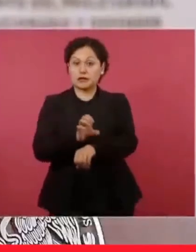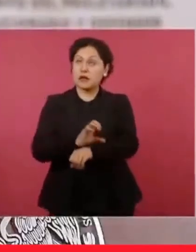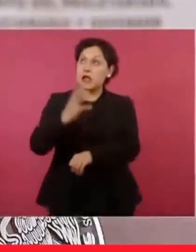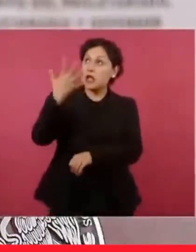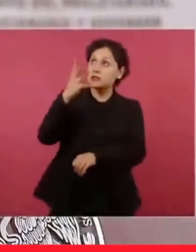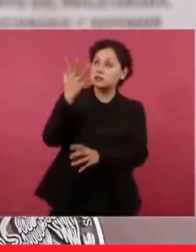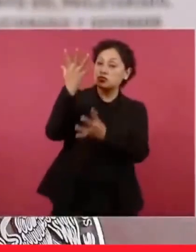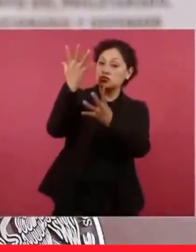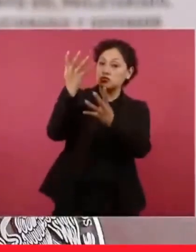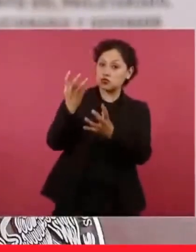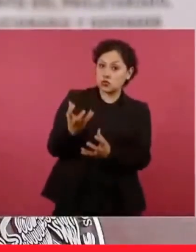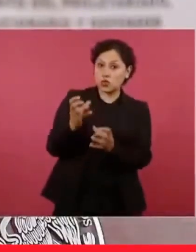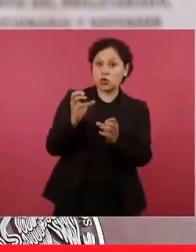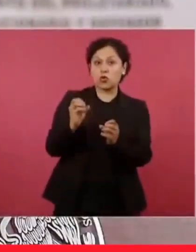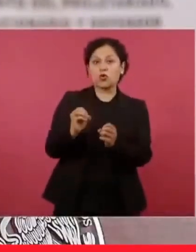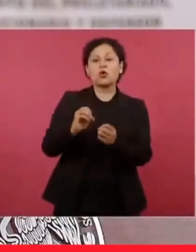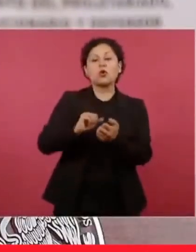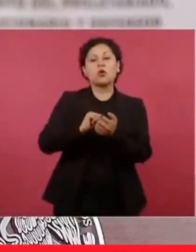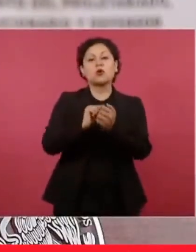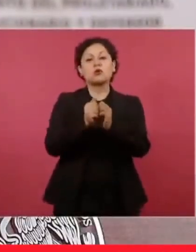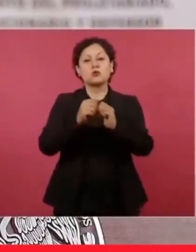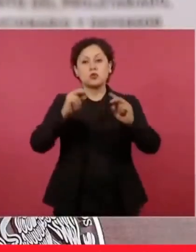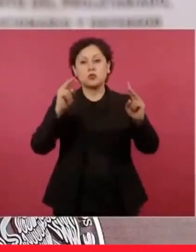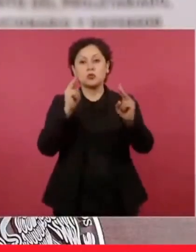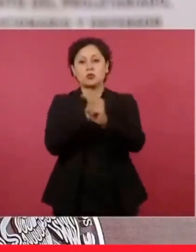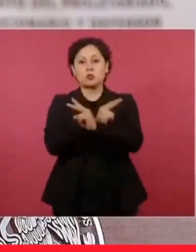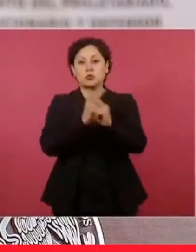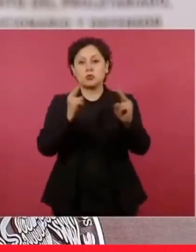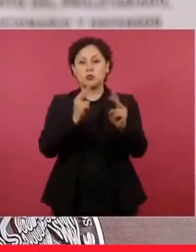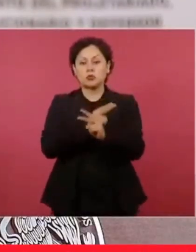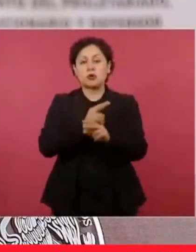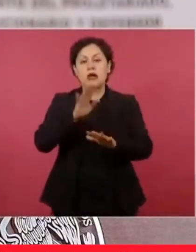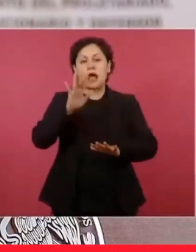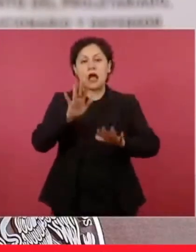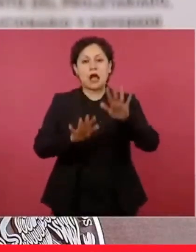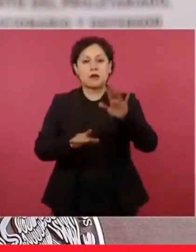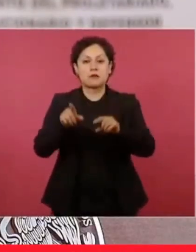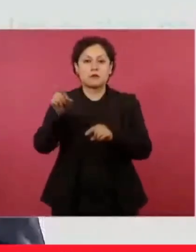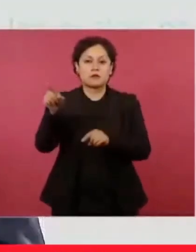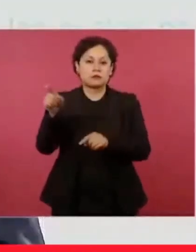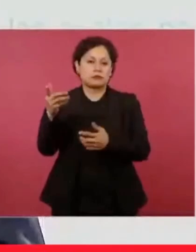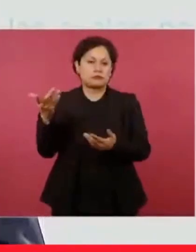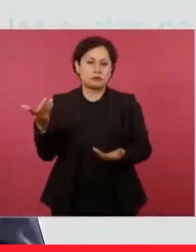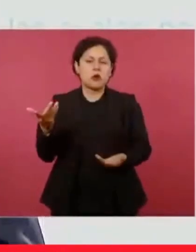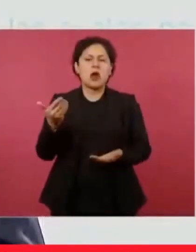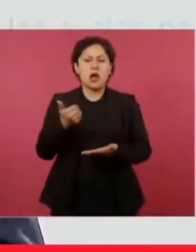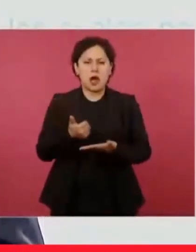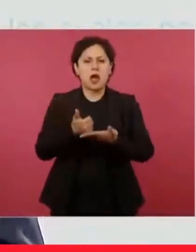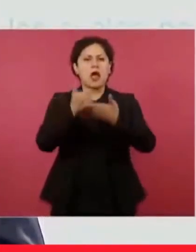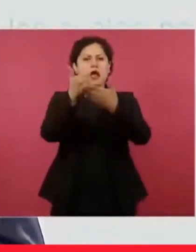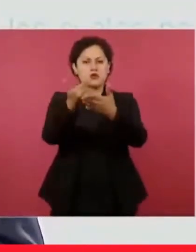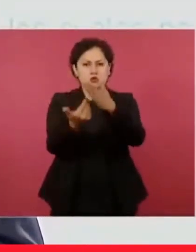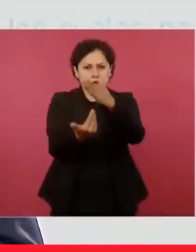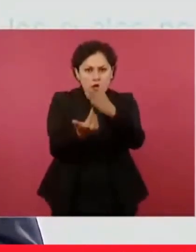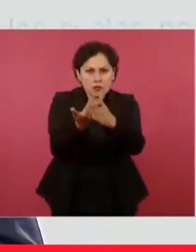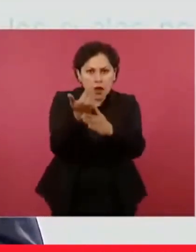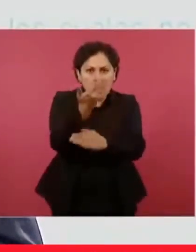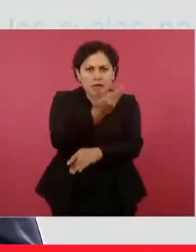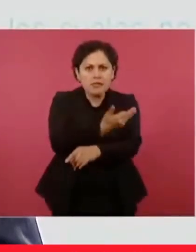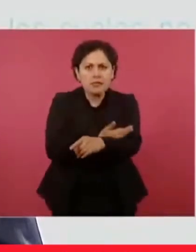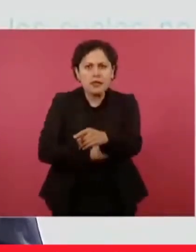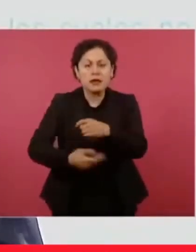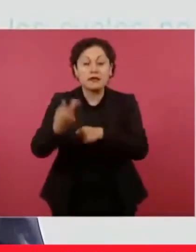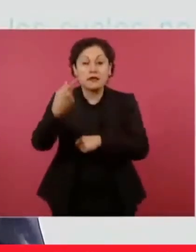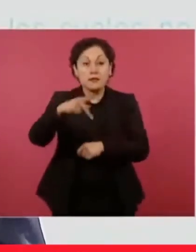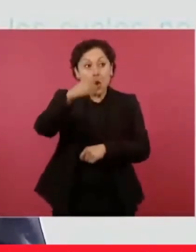la máxima exigencia, de la máxima demanda que tiene el sistema eléctrico nacional, que es en el horario nocturno. A esa hora no hay sol y